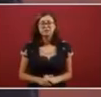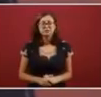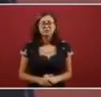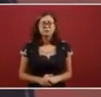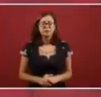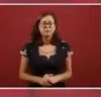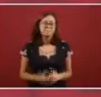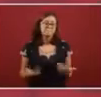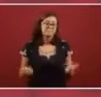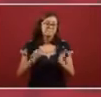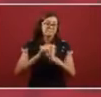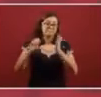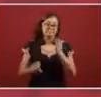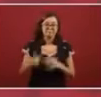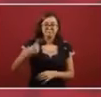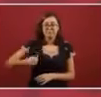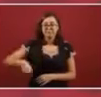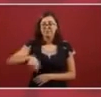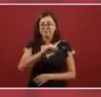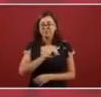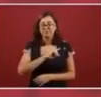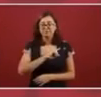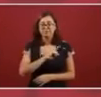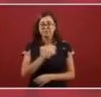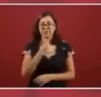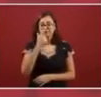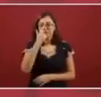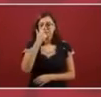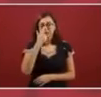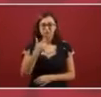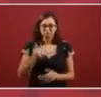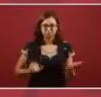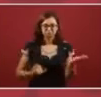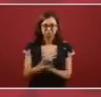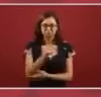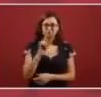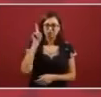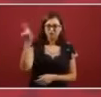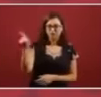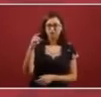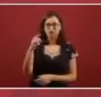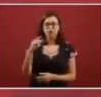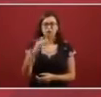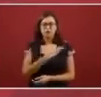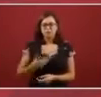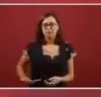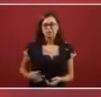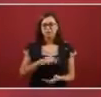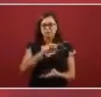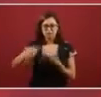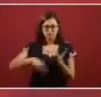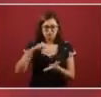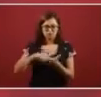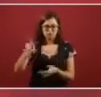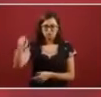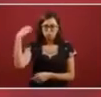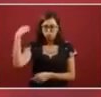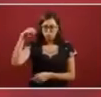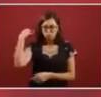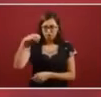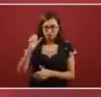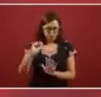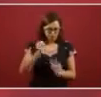apoyos directos a los presidentes municipales de Oaxaca de usos y costumbres para que hicieran ellos sus